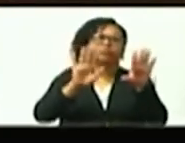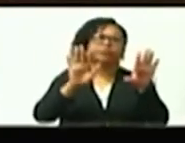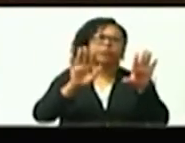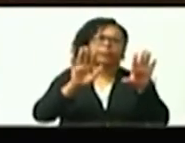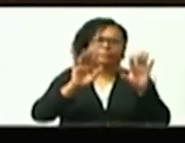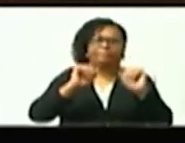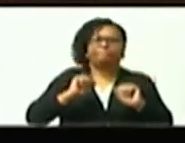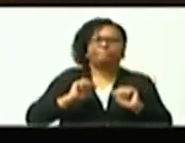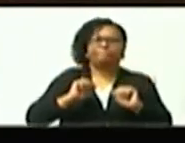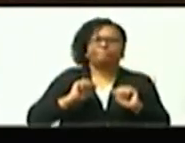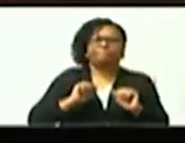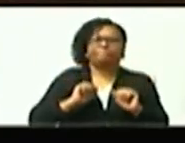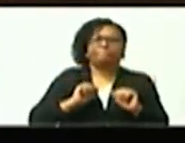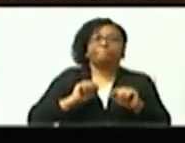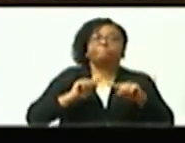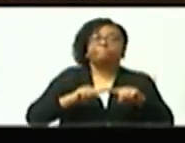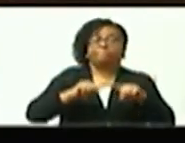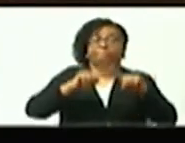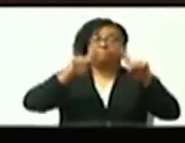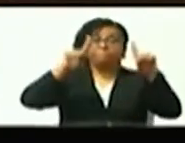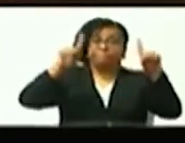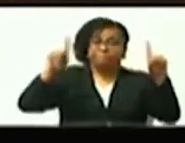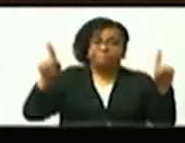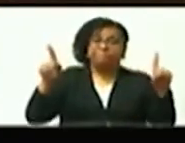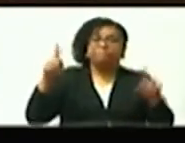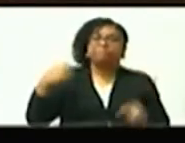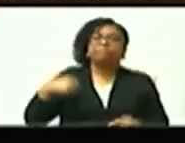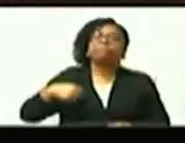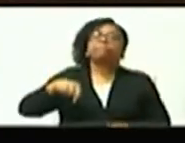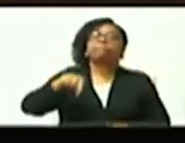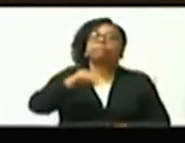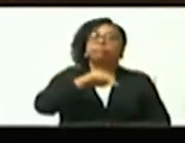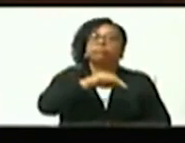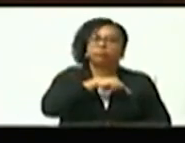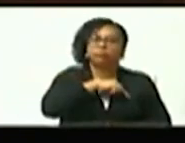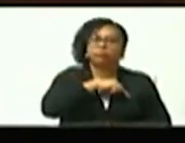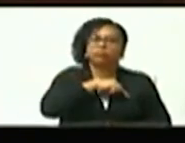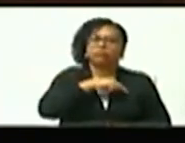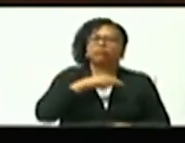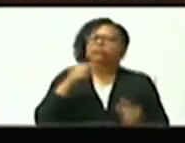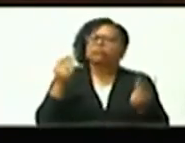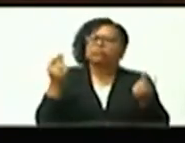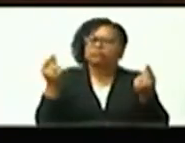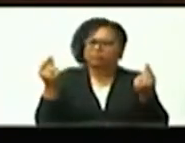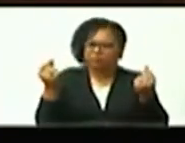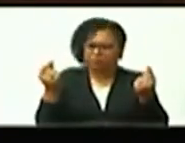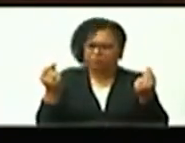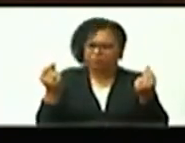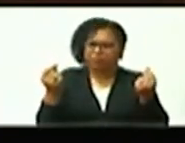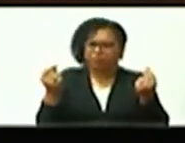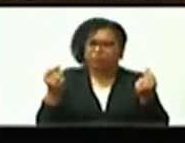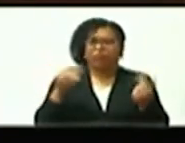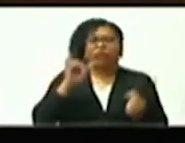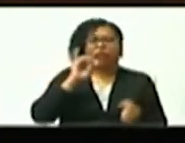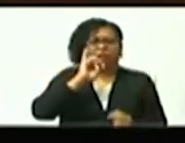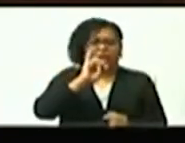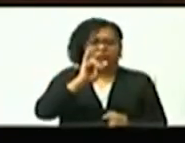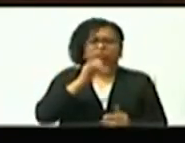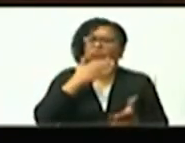pero lo que nosotros vamos a hacer, porque me parece que es una excelente idea, y